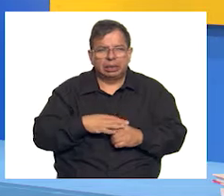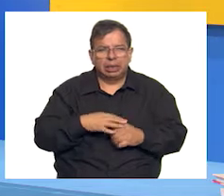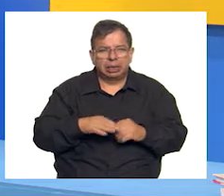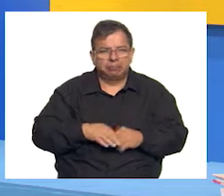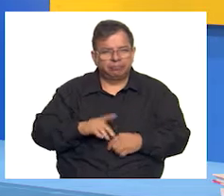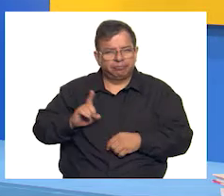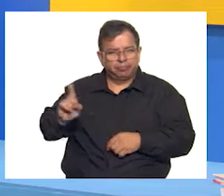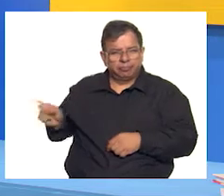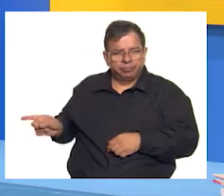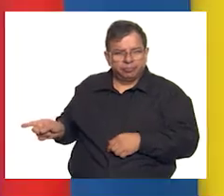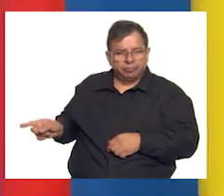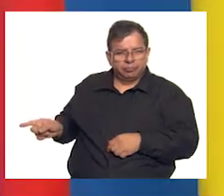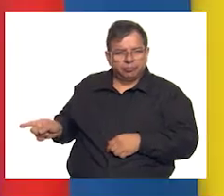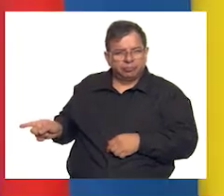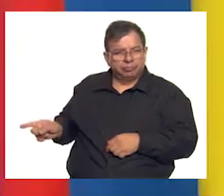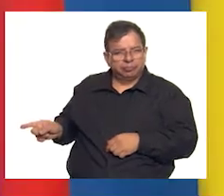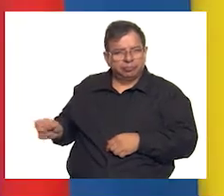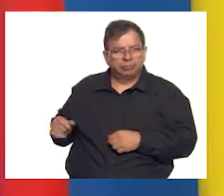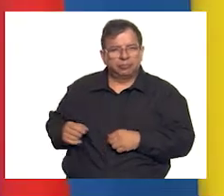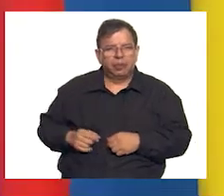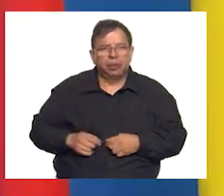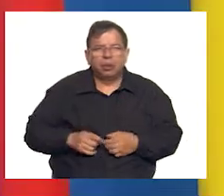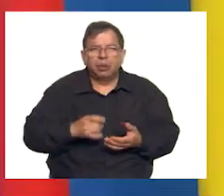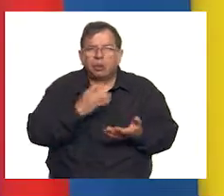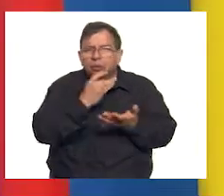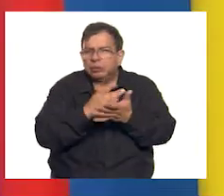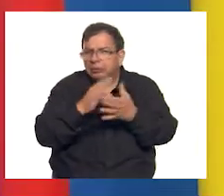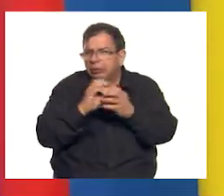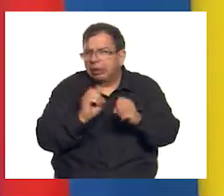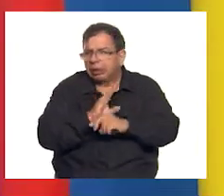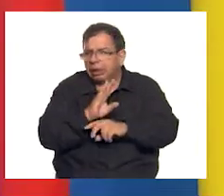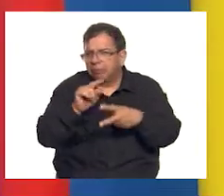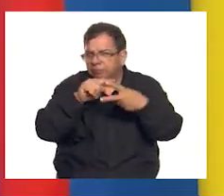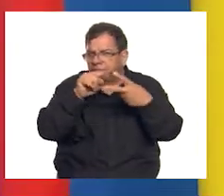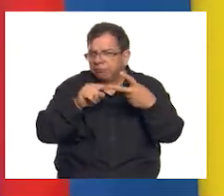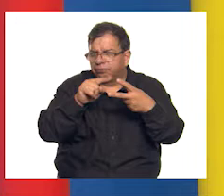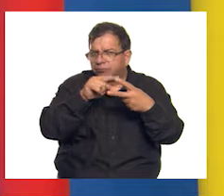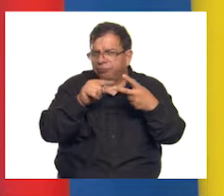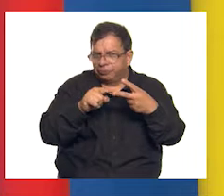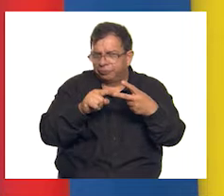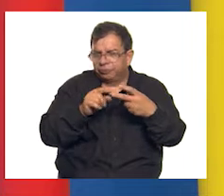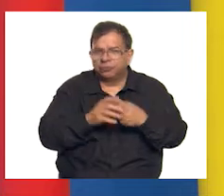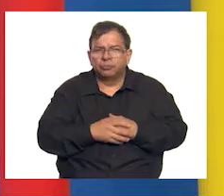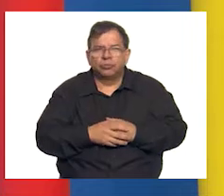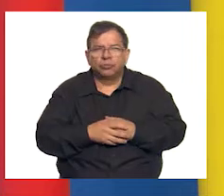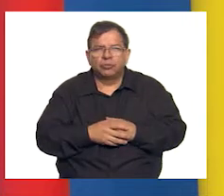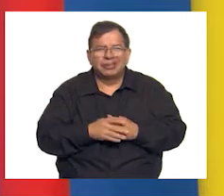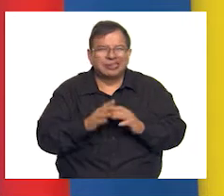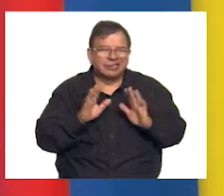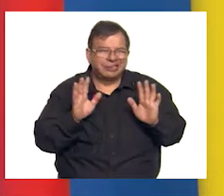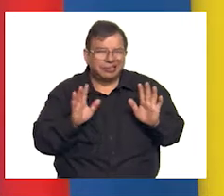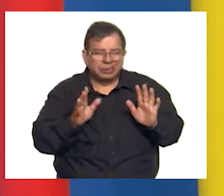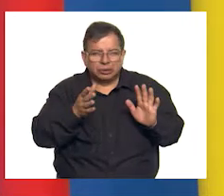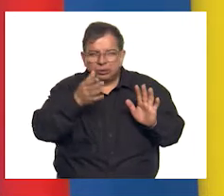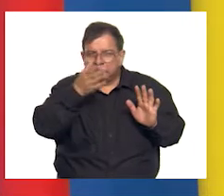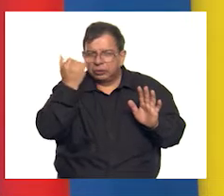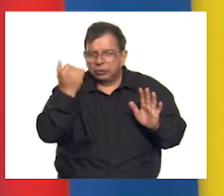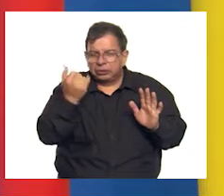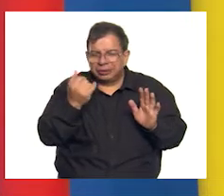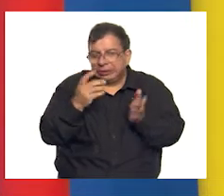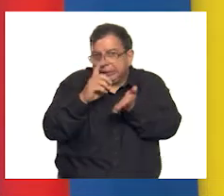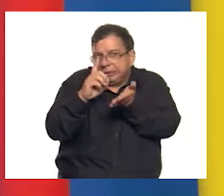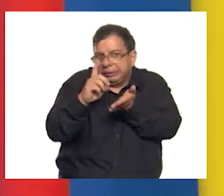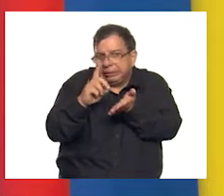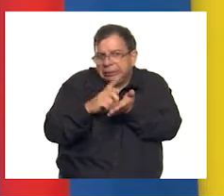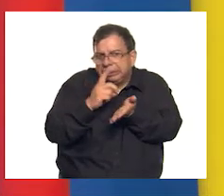en pantalla. Gaby, a mí solamente me queda aclarar 2 cosas con respecto al texto, pero no sé si nuestro aliado el tumbaburro